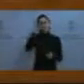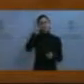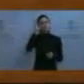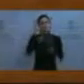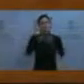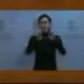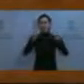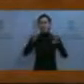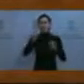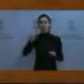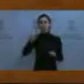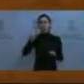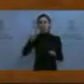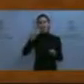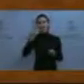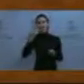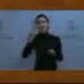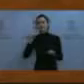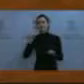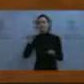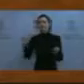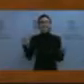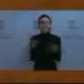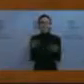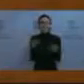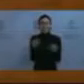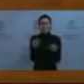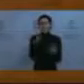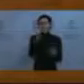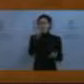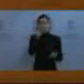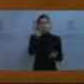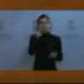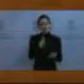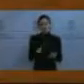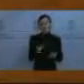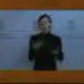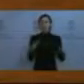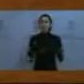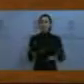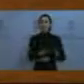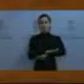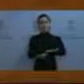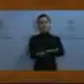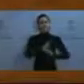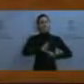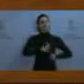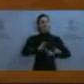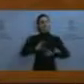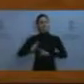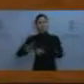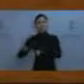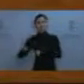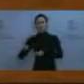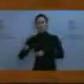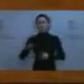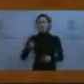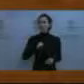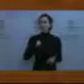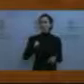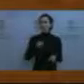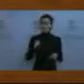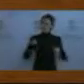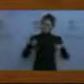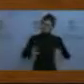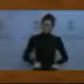no se sabe, es decir, que no se conoce, ¿no? El Gobierno ha ido dando respuestas falsas. Es verdad que aquí se han